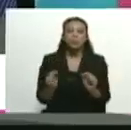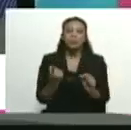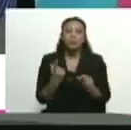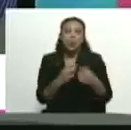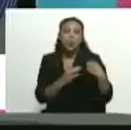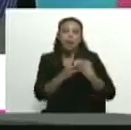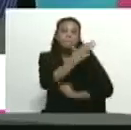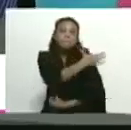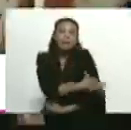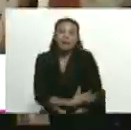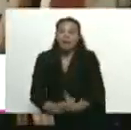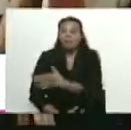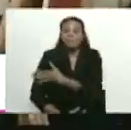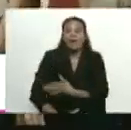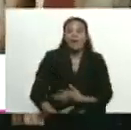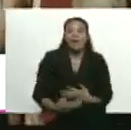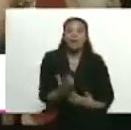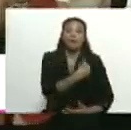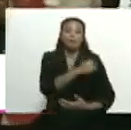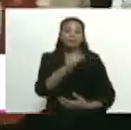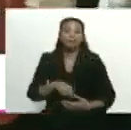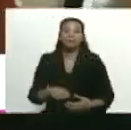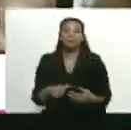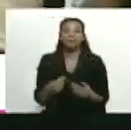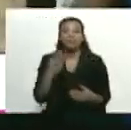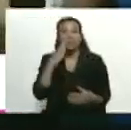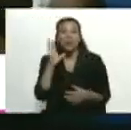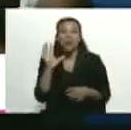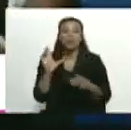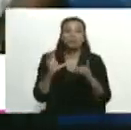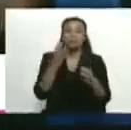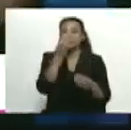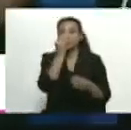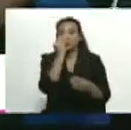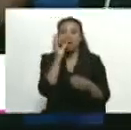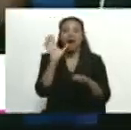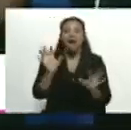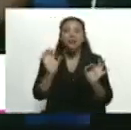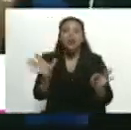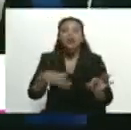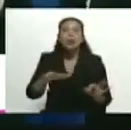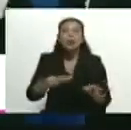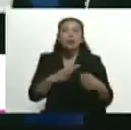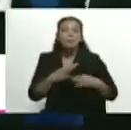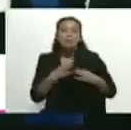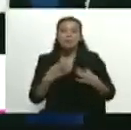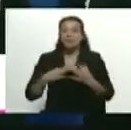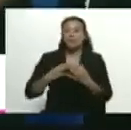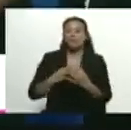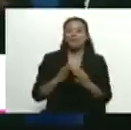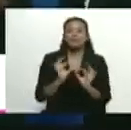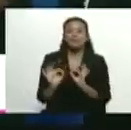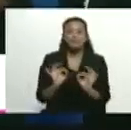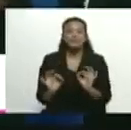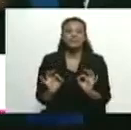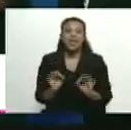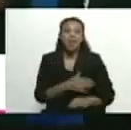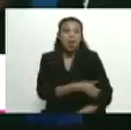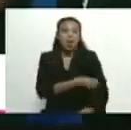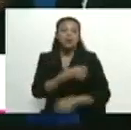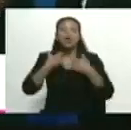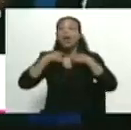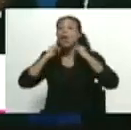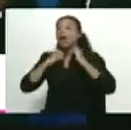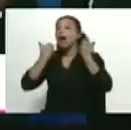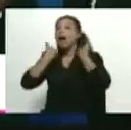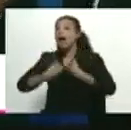manga. Ta, ta, ta, ta, ta, ta, ta, ta. Y por aquí. Ajá, ¿a dónde? Aquí, en la solapa. Uno,